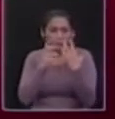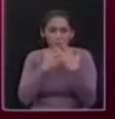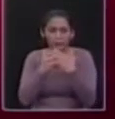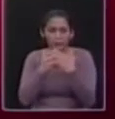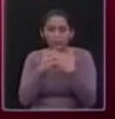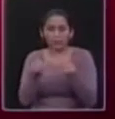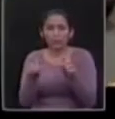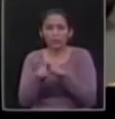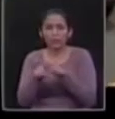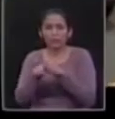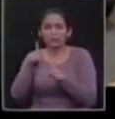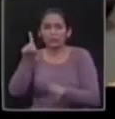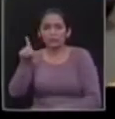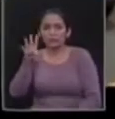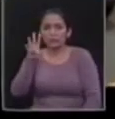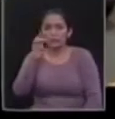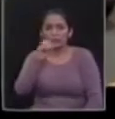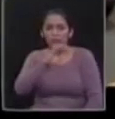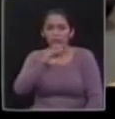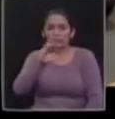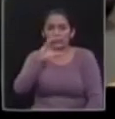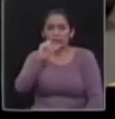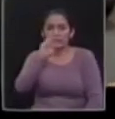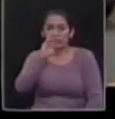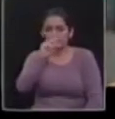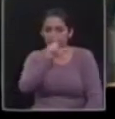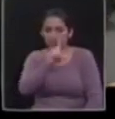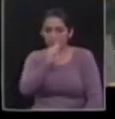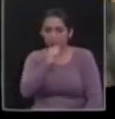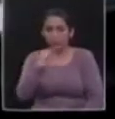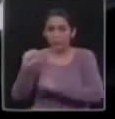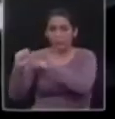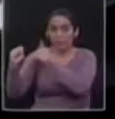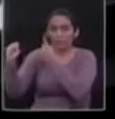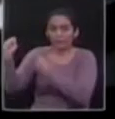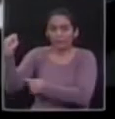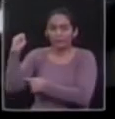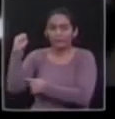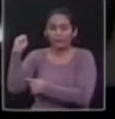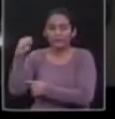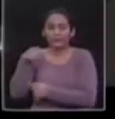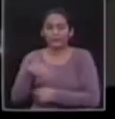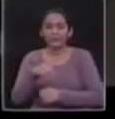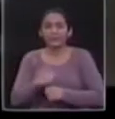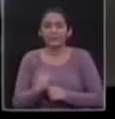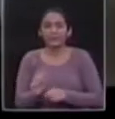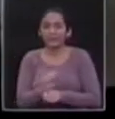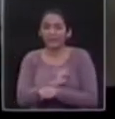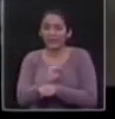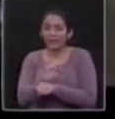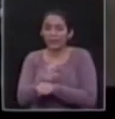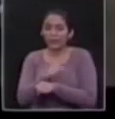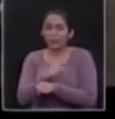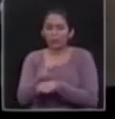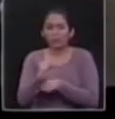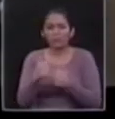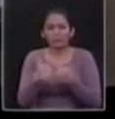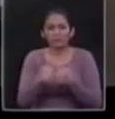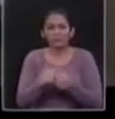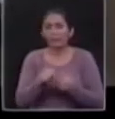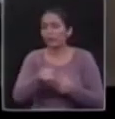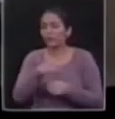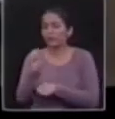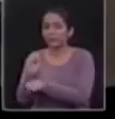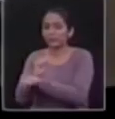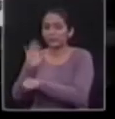de fuerza. Tenemos el Sonata, tenemos el Creta, que es nuestro SUV pequeño, el Tucson,